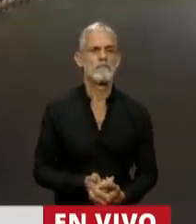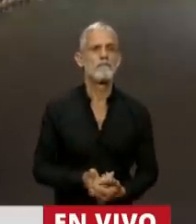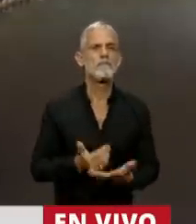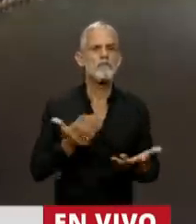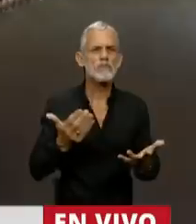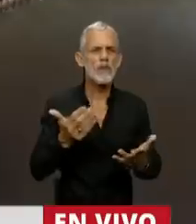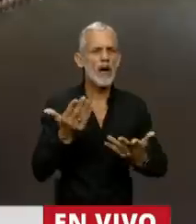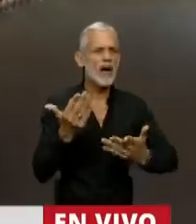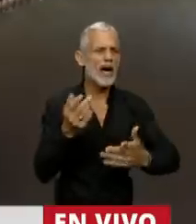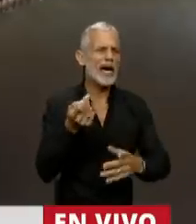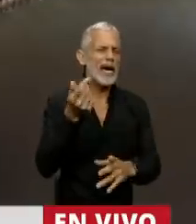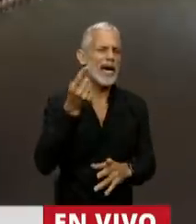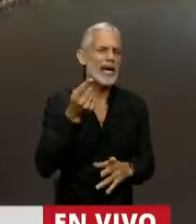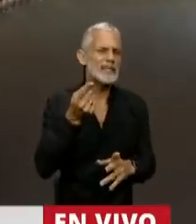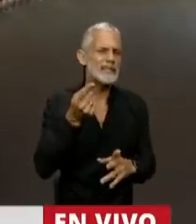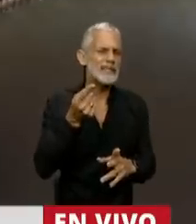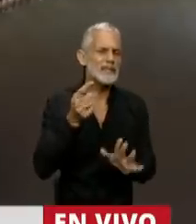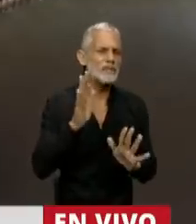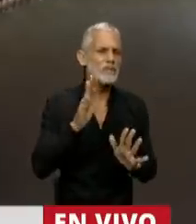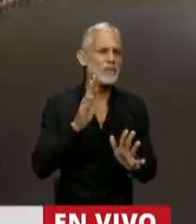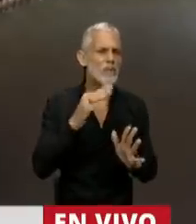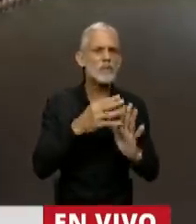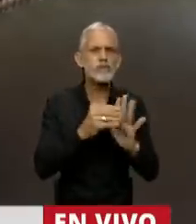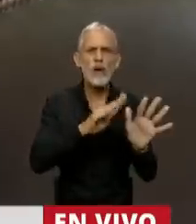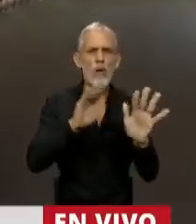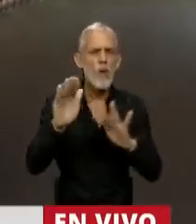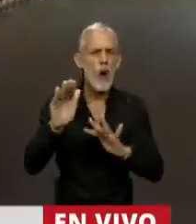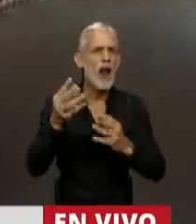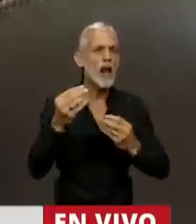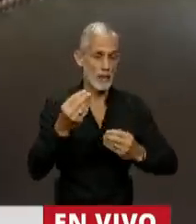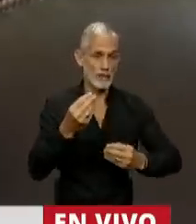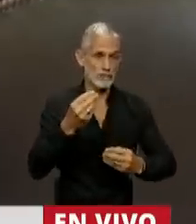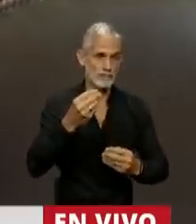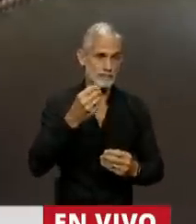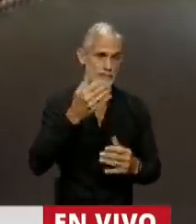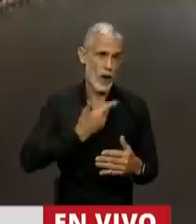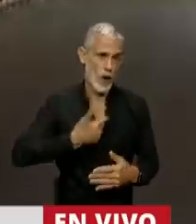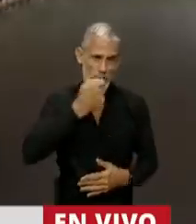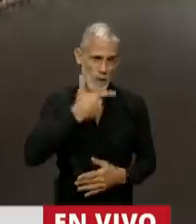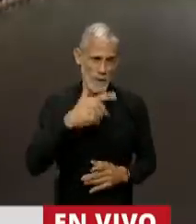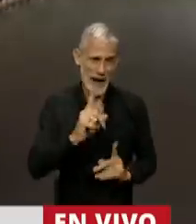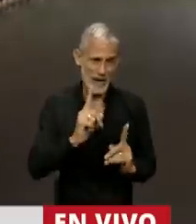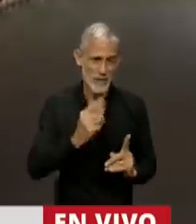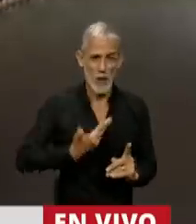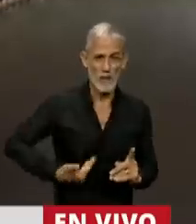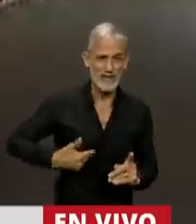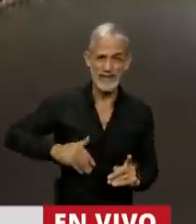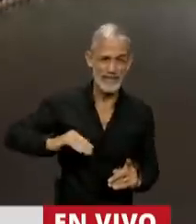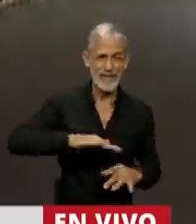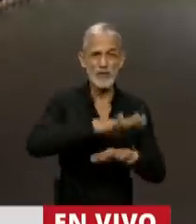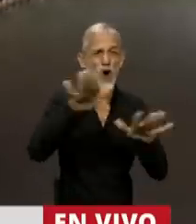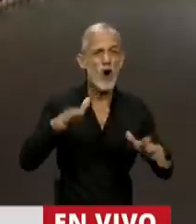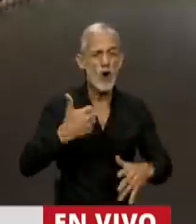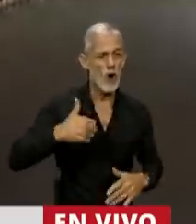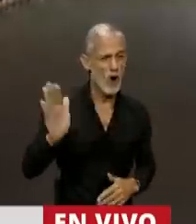fue casi una metáfora perfecta de lo que sucedió en el resto del gobierno de Mauricio Macri como presidente de todas las argentinas y de todos los